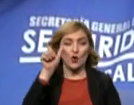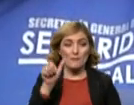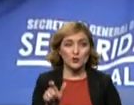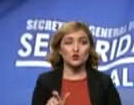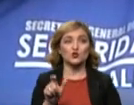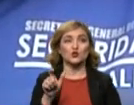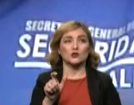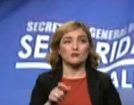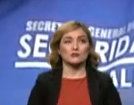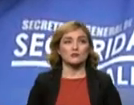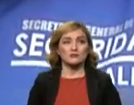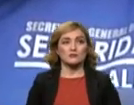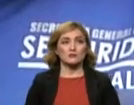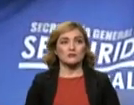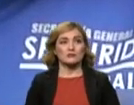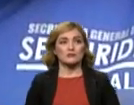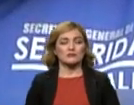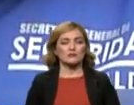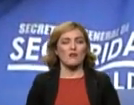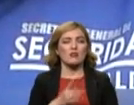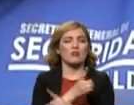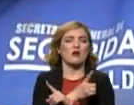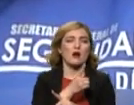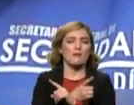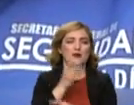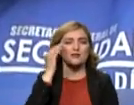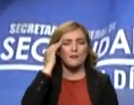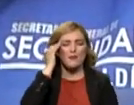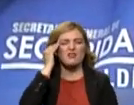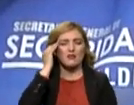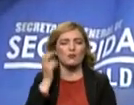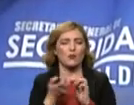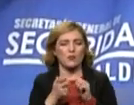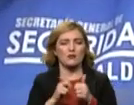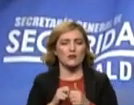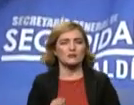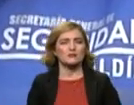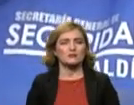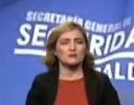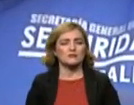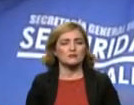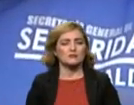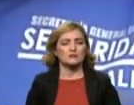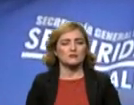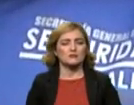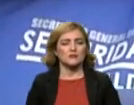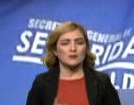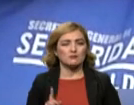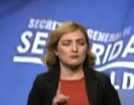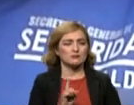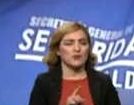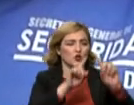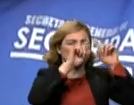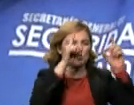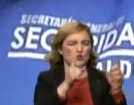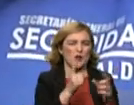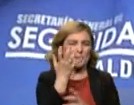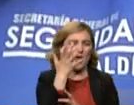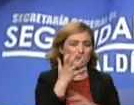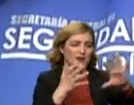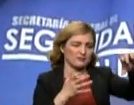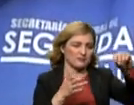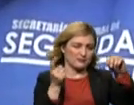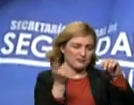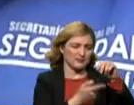que parece que tiene inclusive problemas de salud mental, que fue a cosechar tunas, y las tunas,